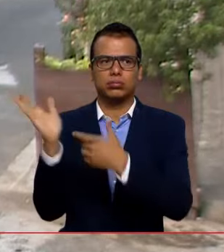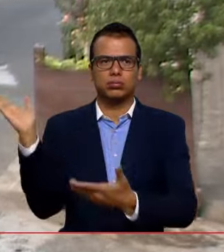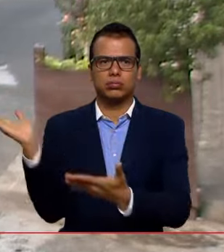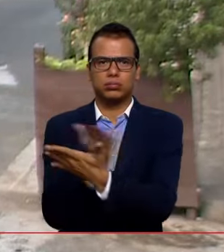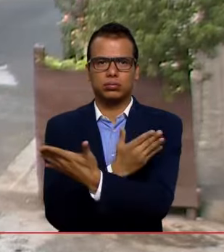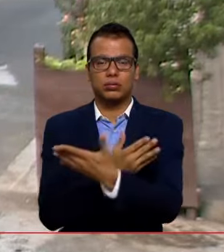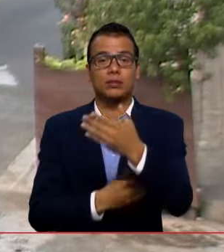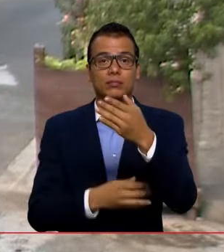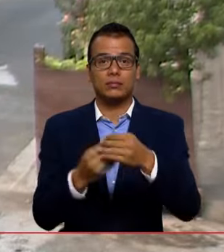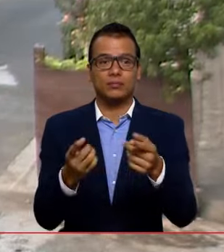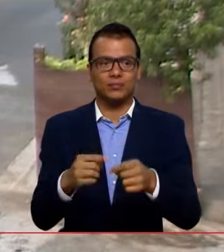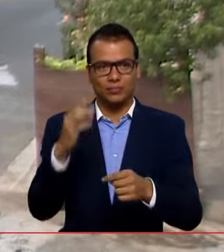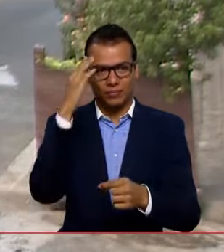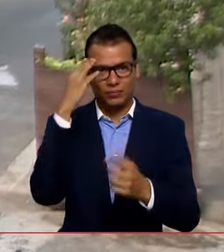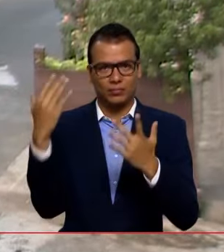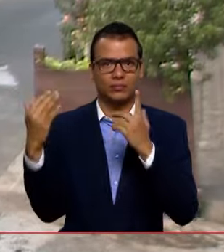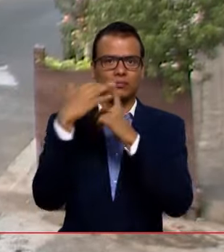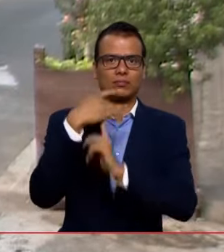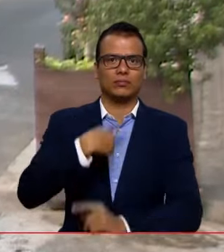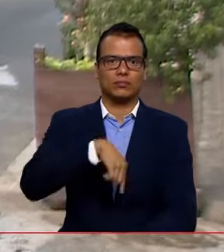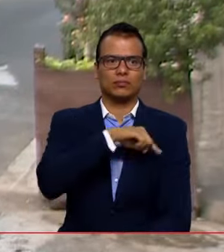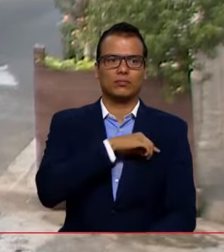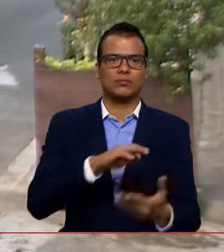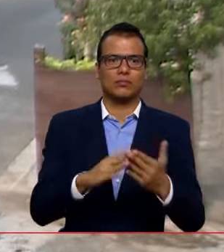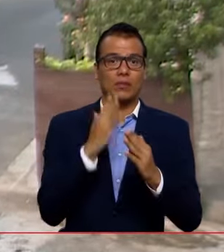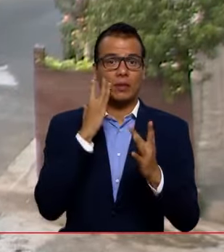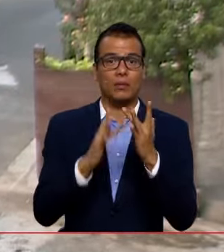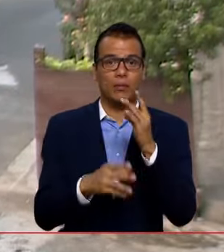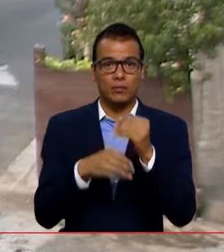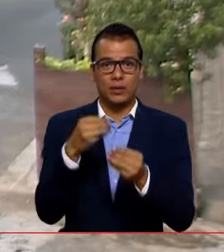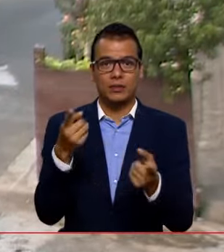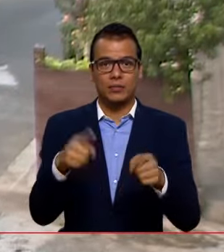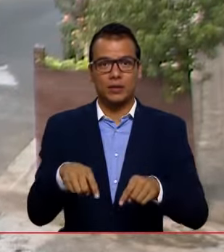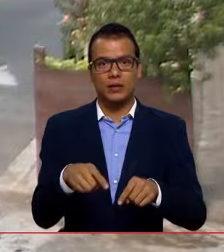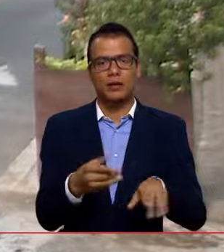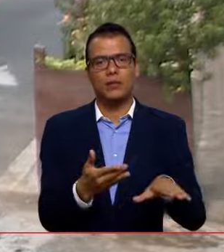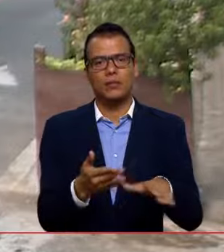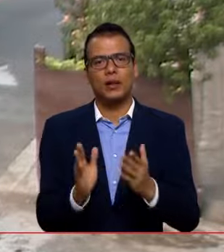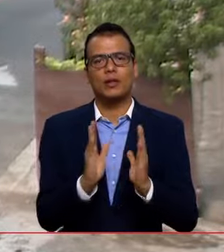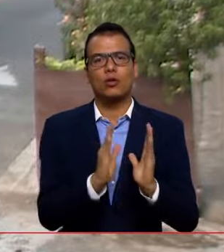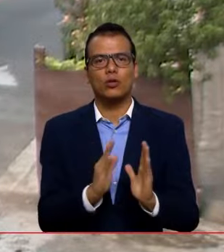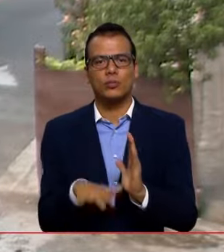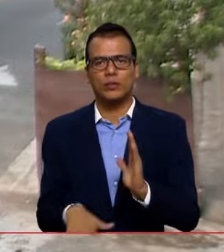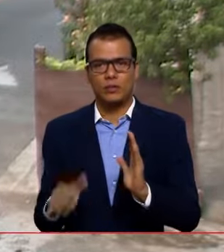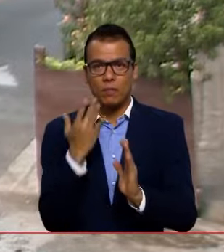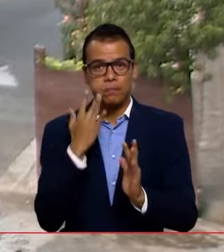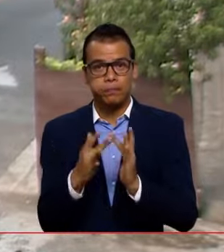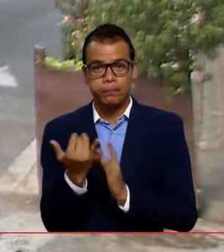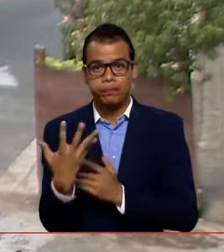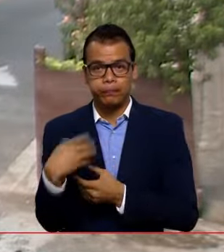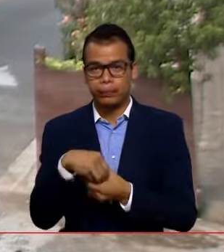manifiestan además que esto iría en contra del plan de ordenamiento territorial. Así se vivió esa protesta.